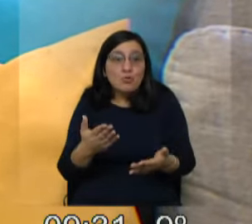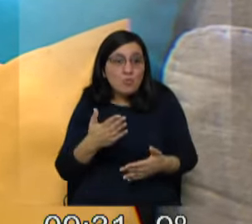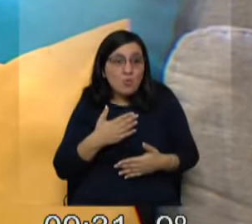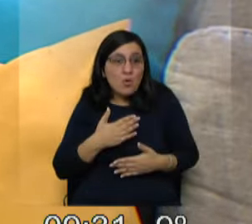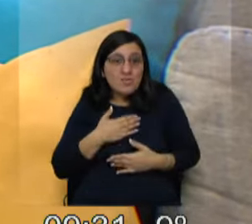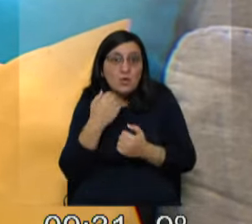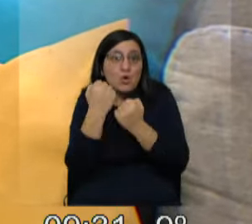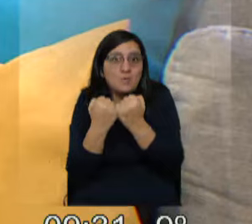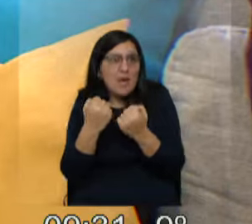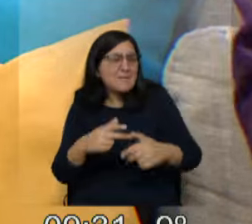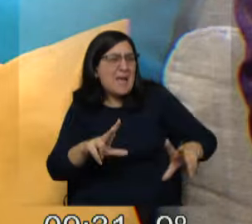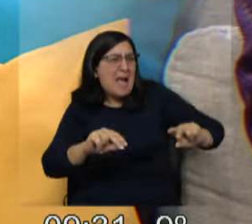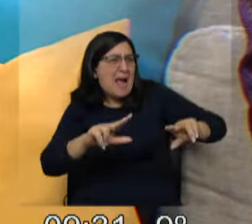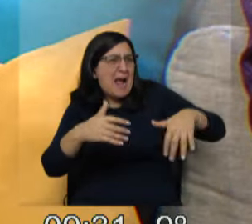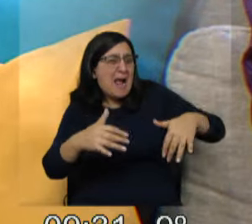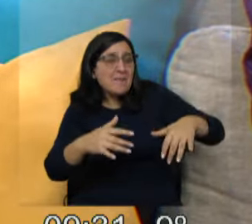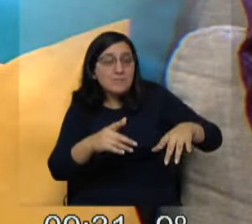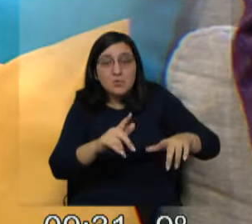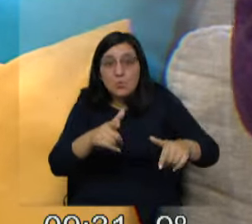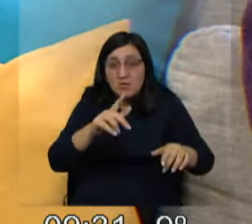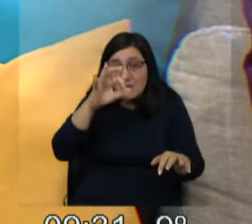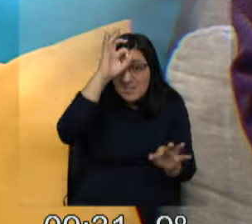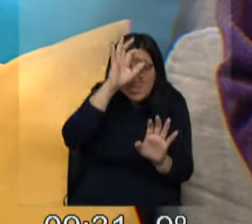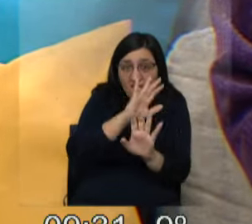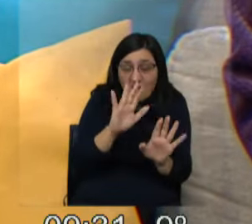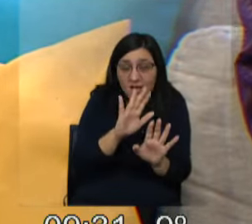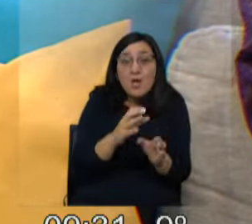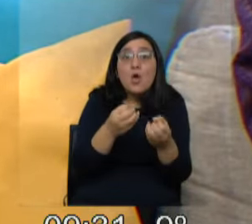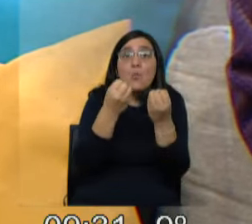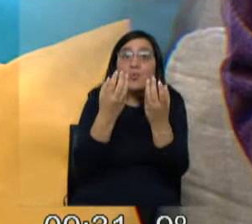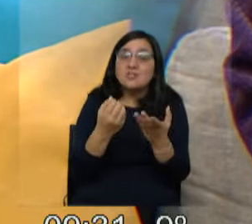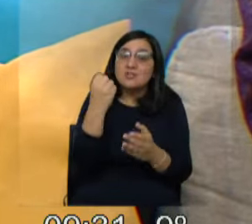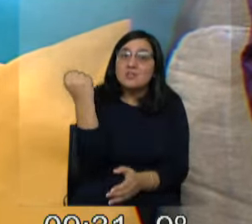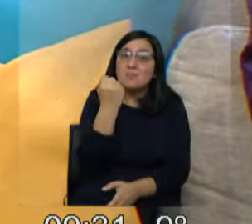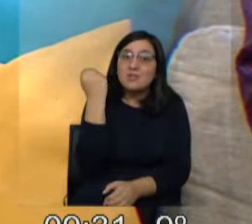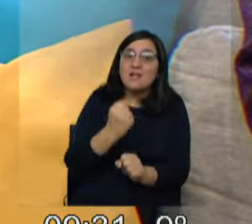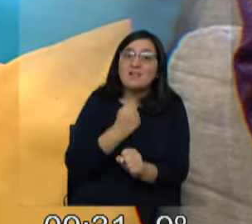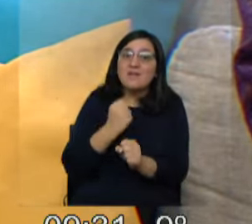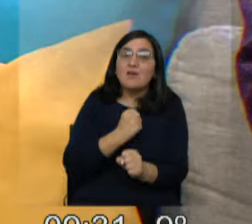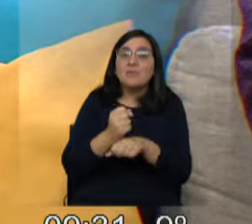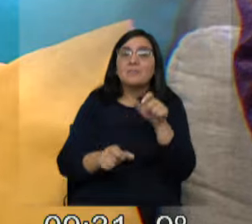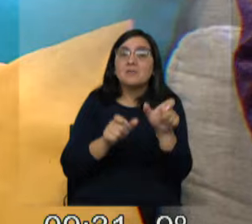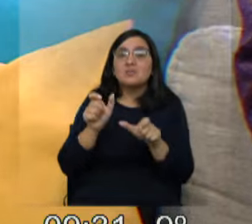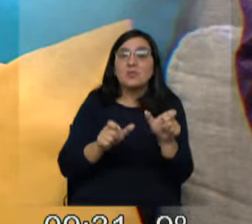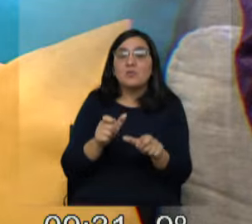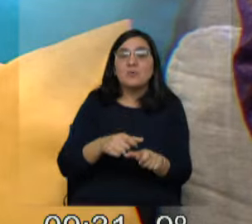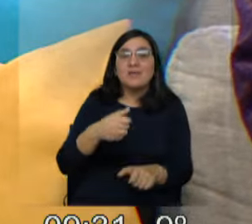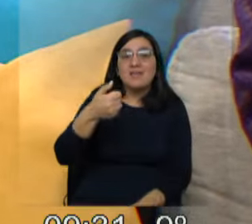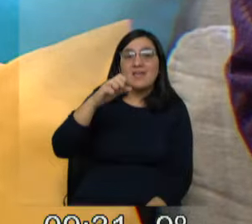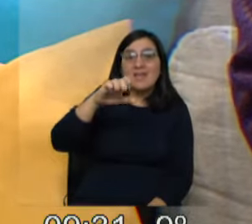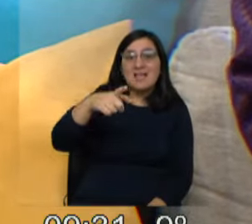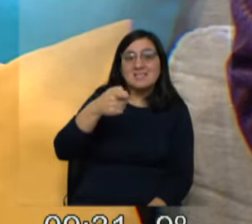vos, un disparate. Claro. Y no tenemos ni idea. Y por eso es tan importante el trabajo de gente como la de Exante,